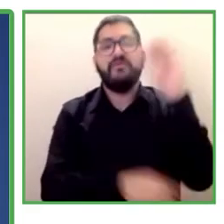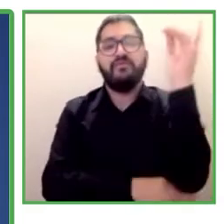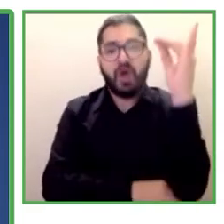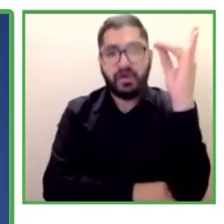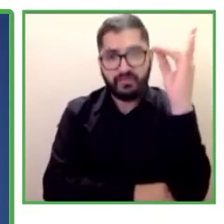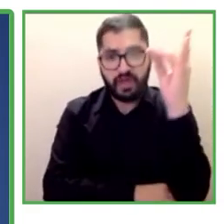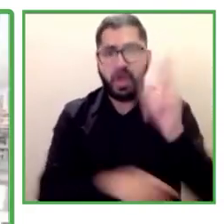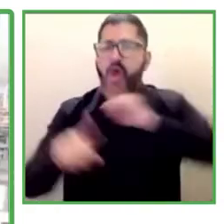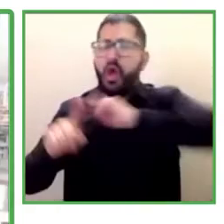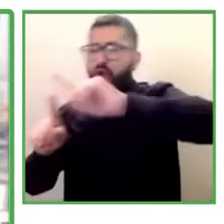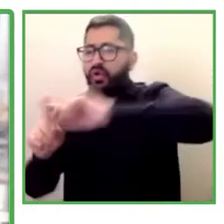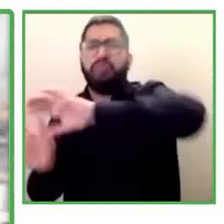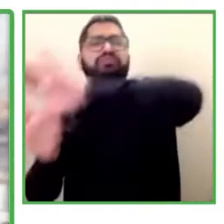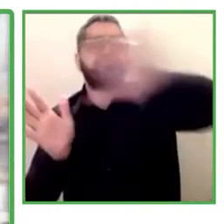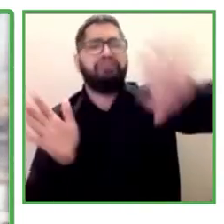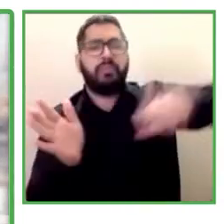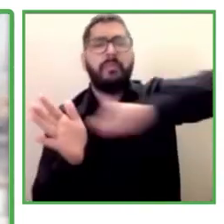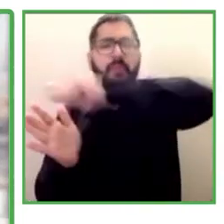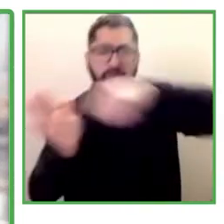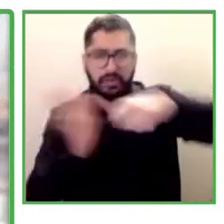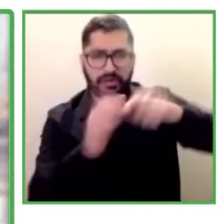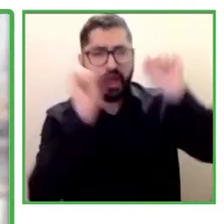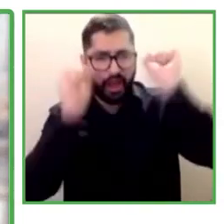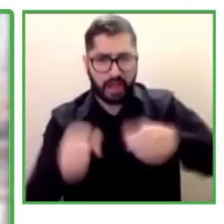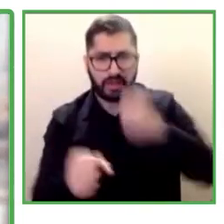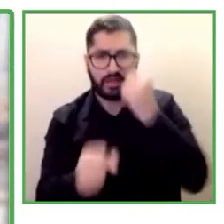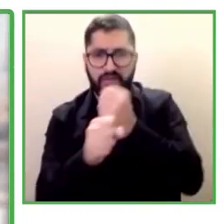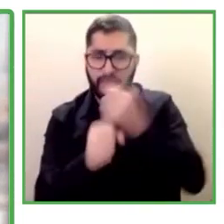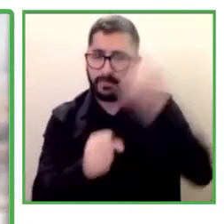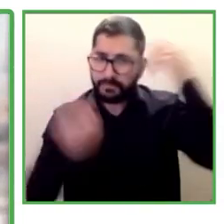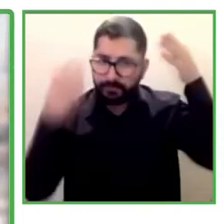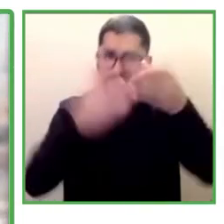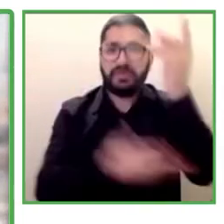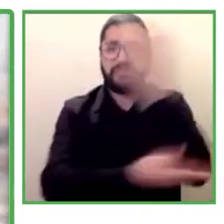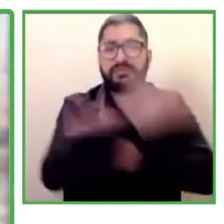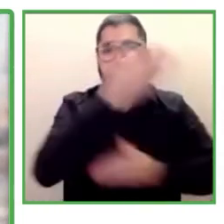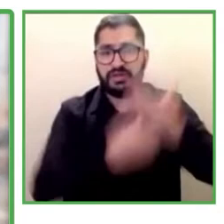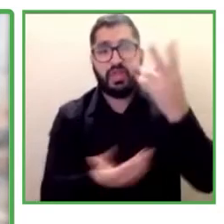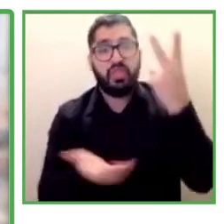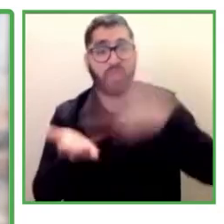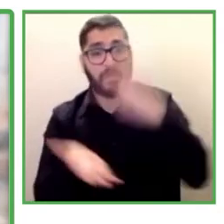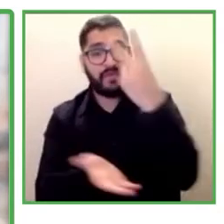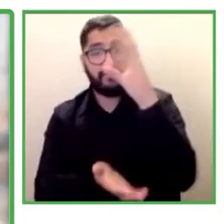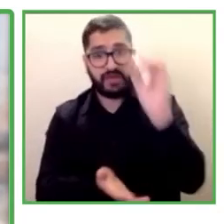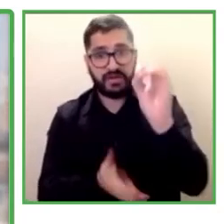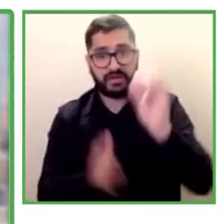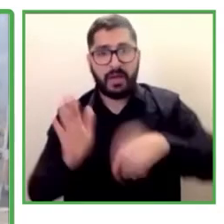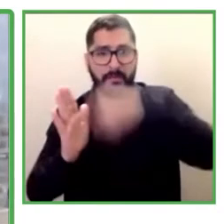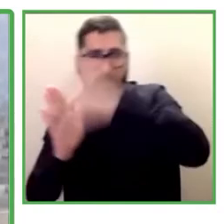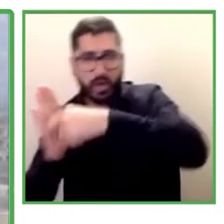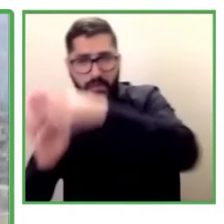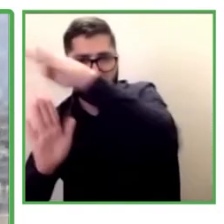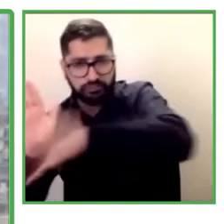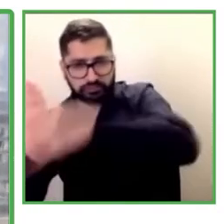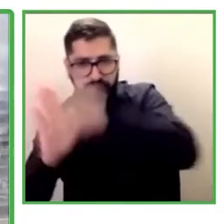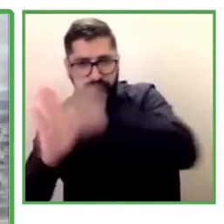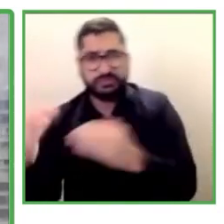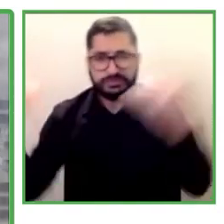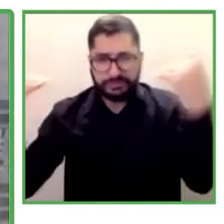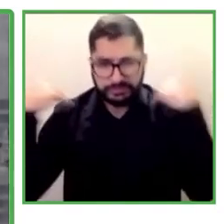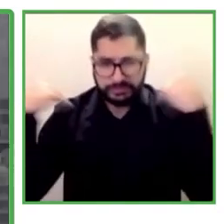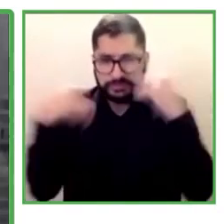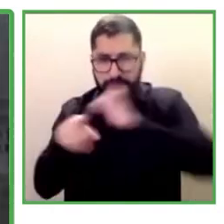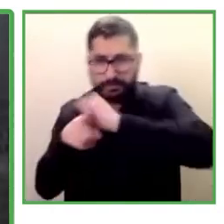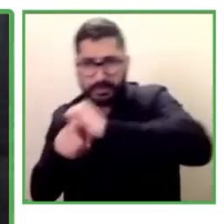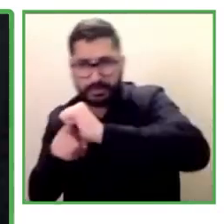discapacidad. A partir del 2020, el programa inicia un ejercicio de réplica de su modelo en Santiago de Chile y